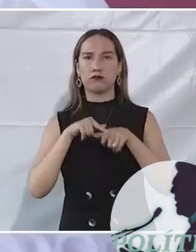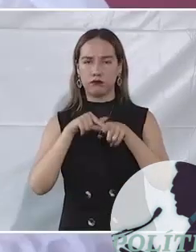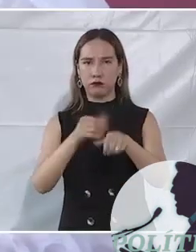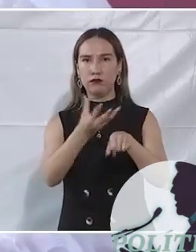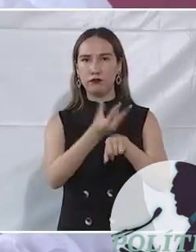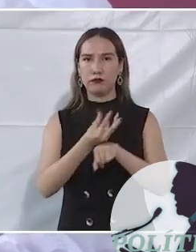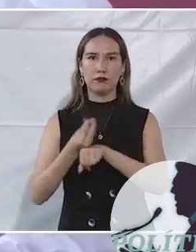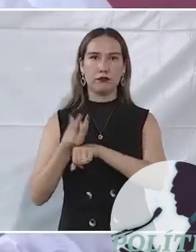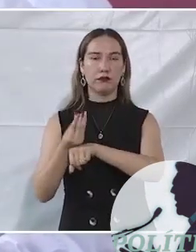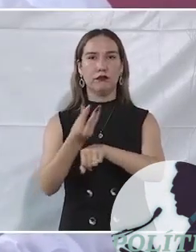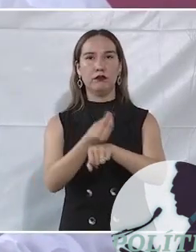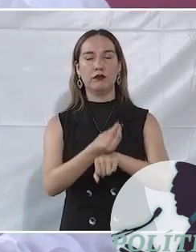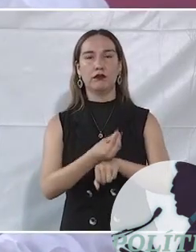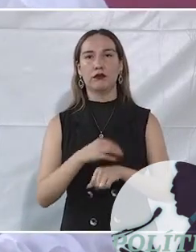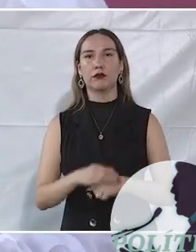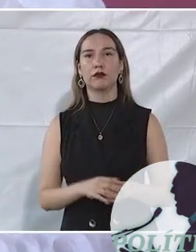un dato,